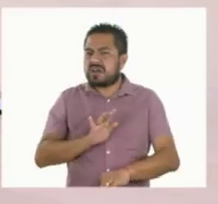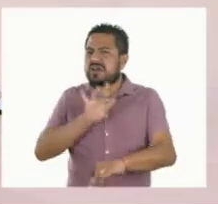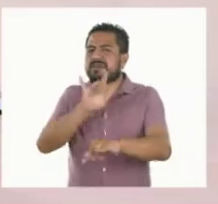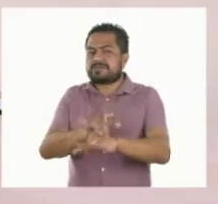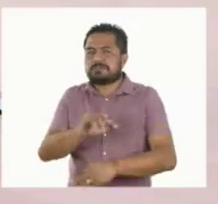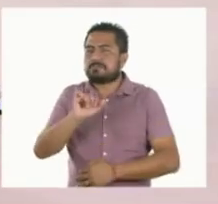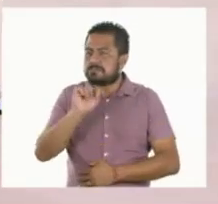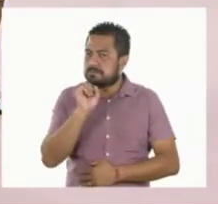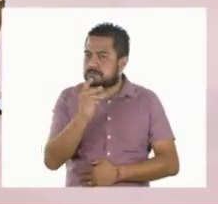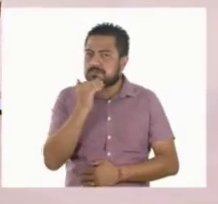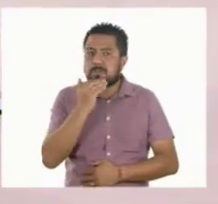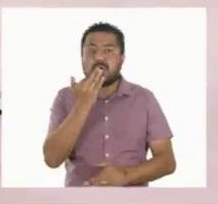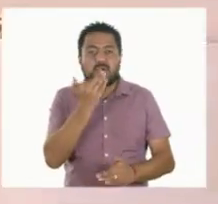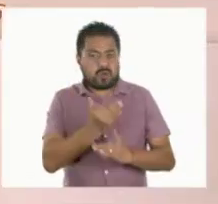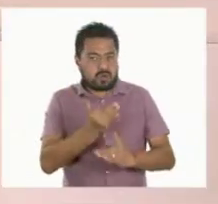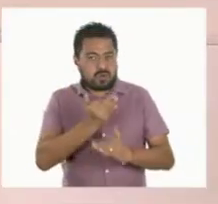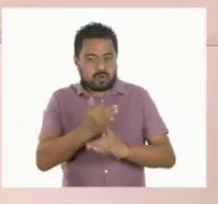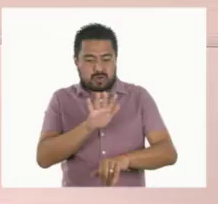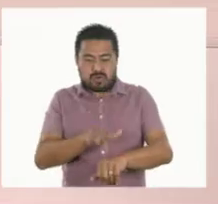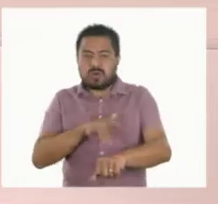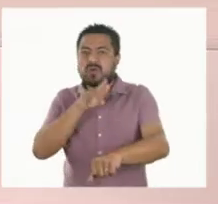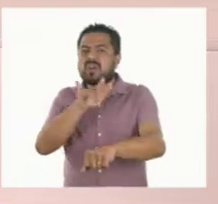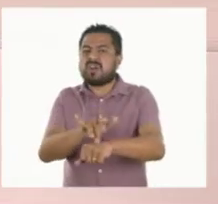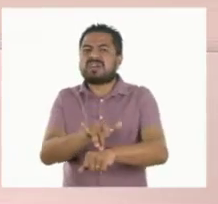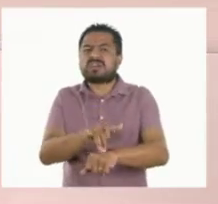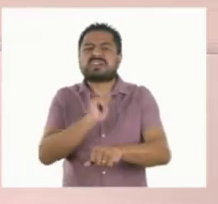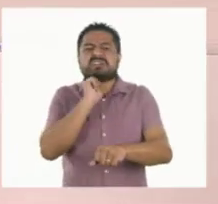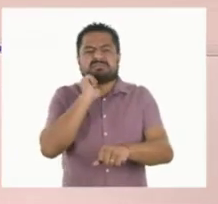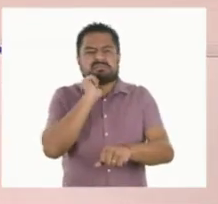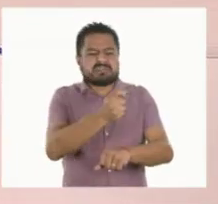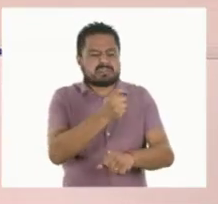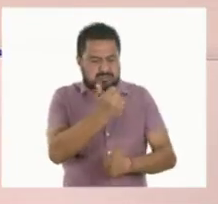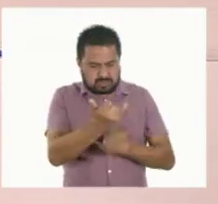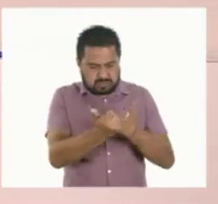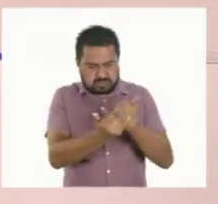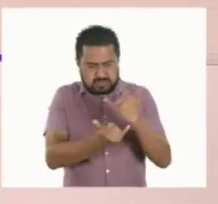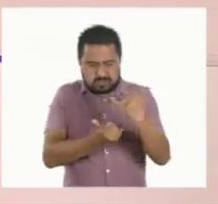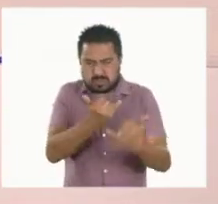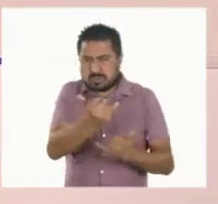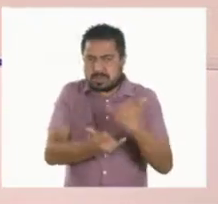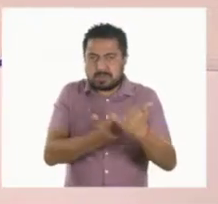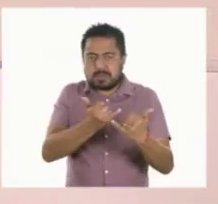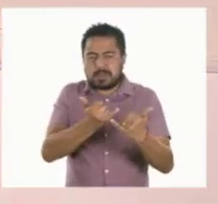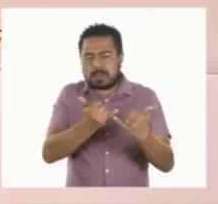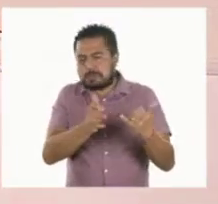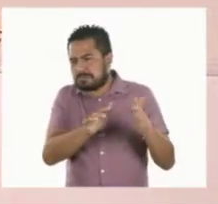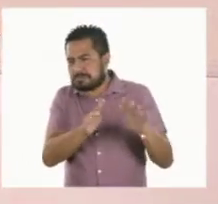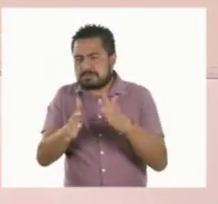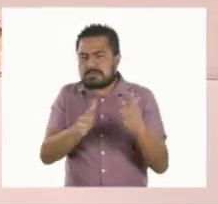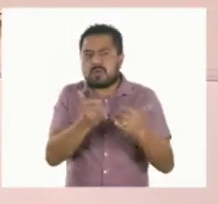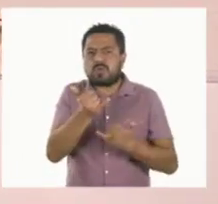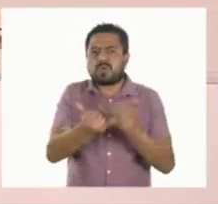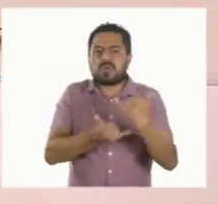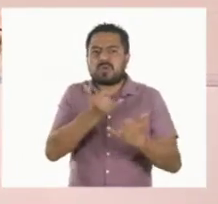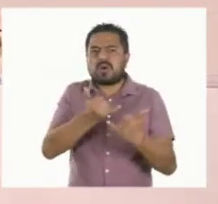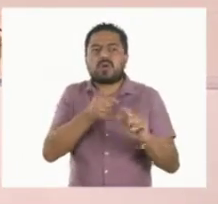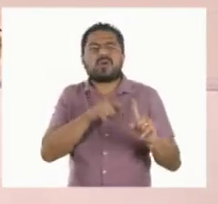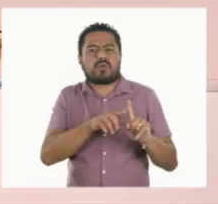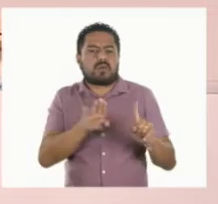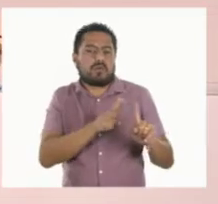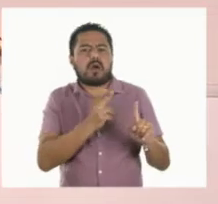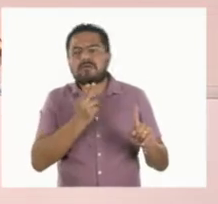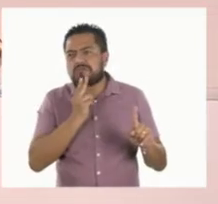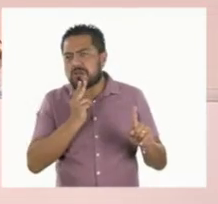Perfecto. Hoy vimos qué es un juego. Uh-huh. Vimos más o menos cómo son los juegos, cómo